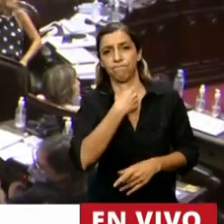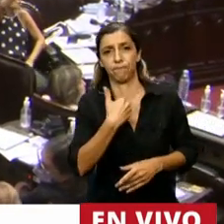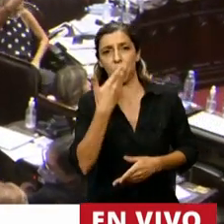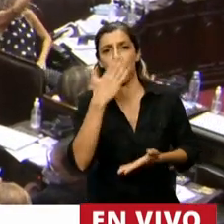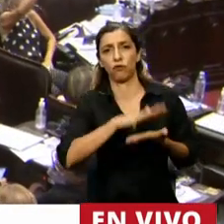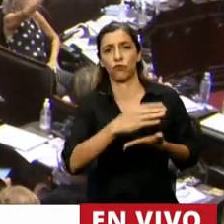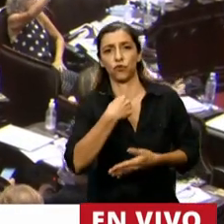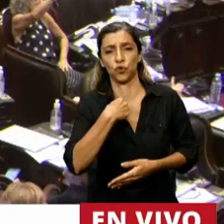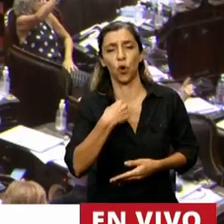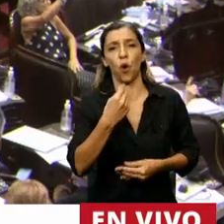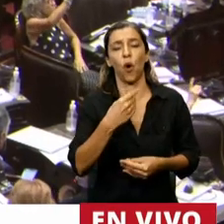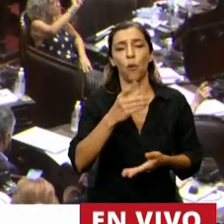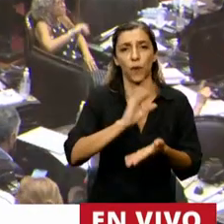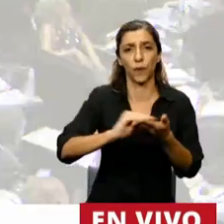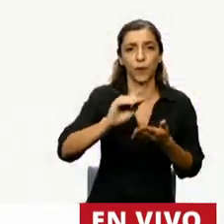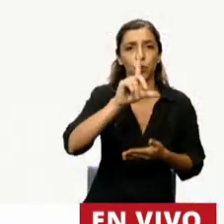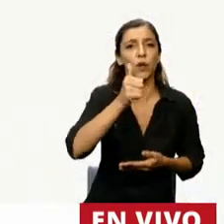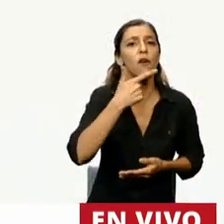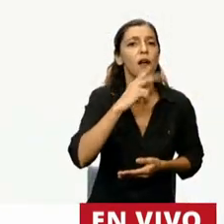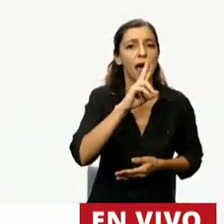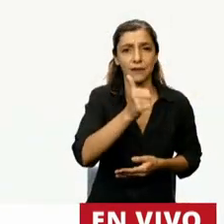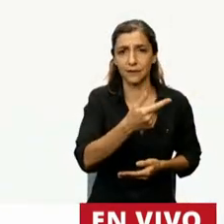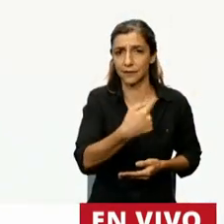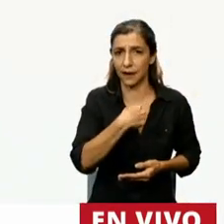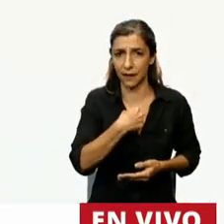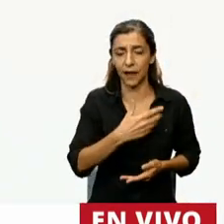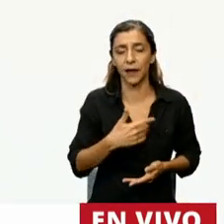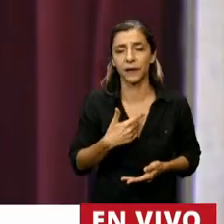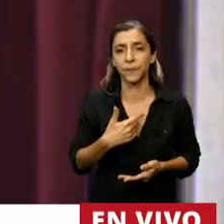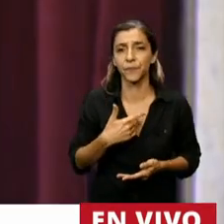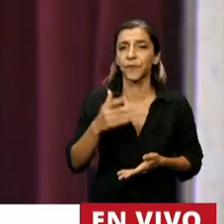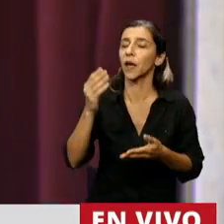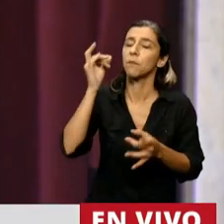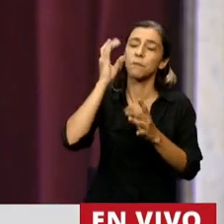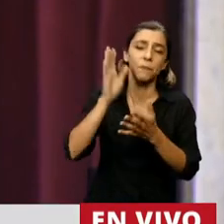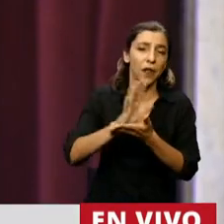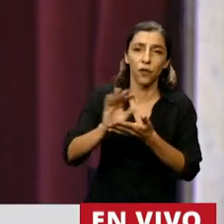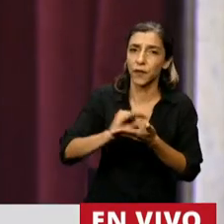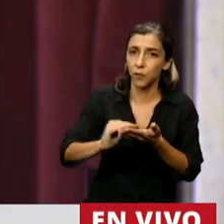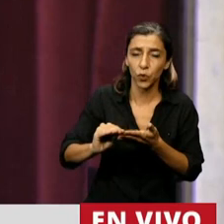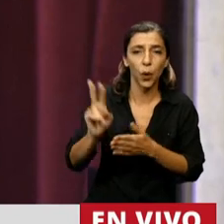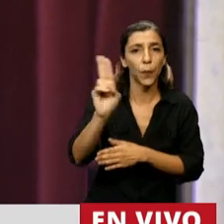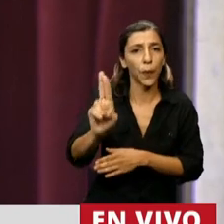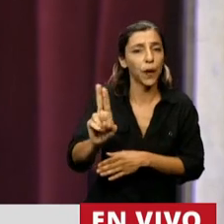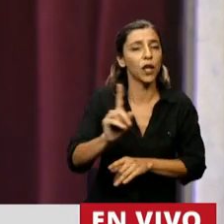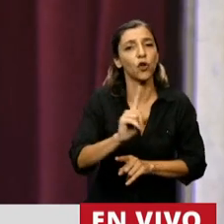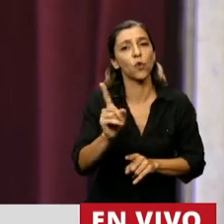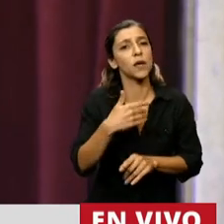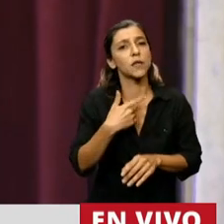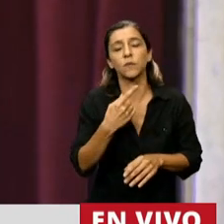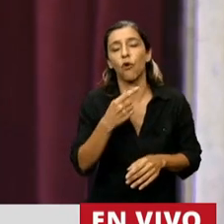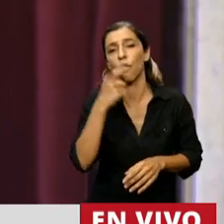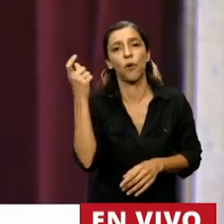por parte del diputado Suárez Lastra. Las cuestiones de privilegio, perdón, diputado, que lo interrumpa, no son